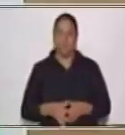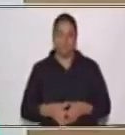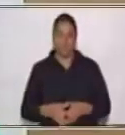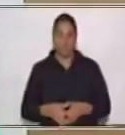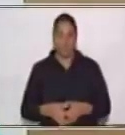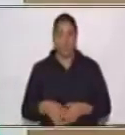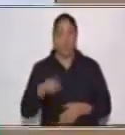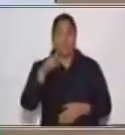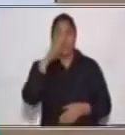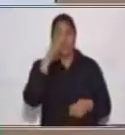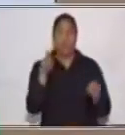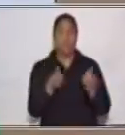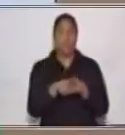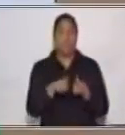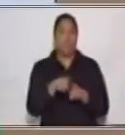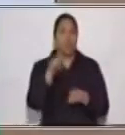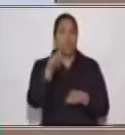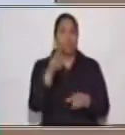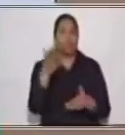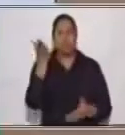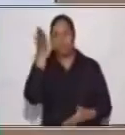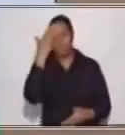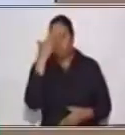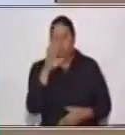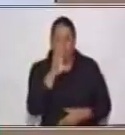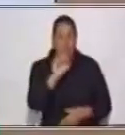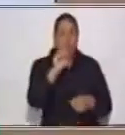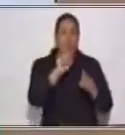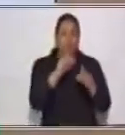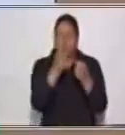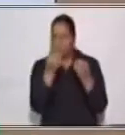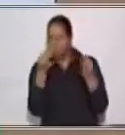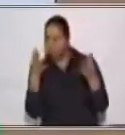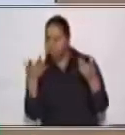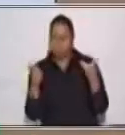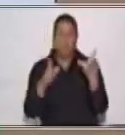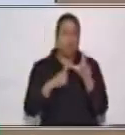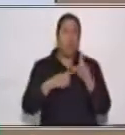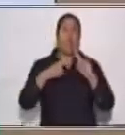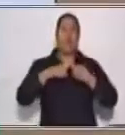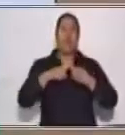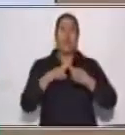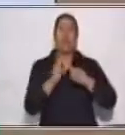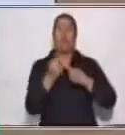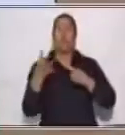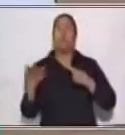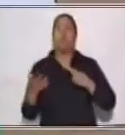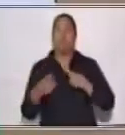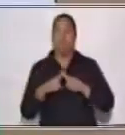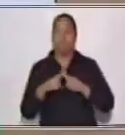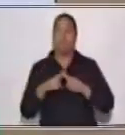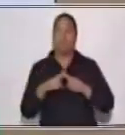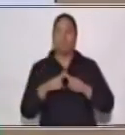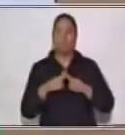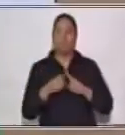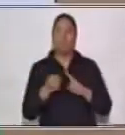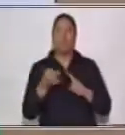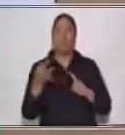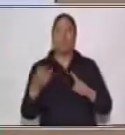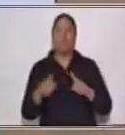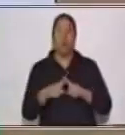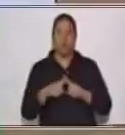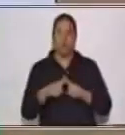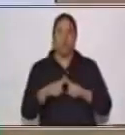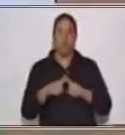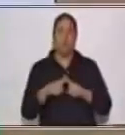el valor de x en estas dos ecuaciones. ¿Cuál es el valor de x que